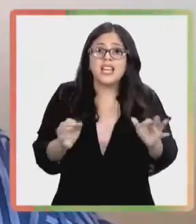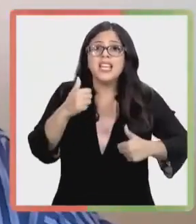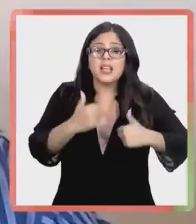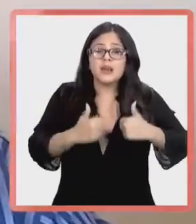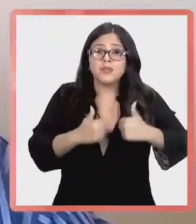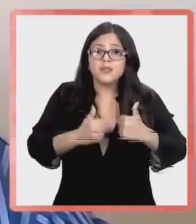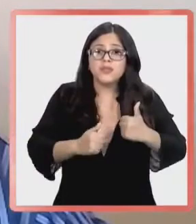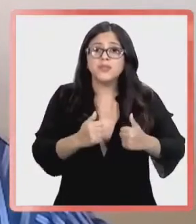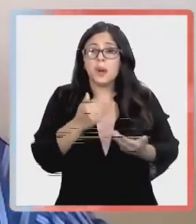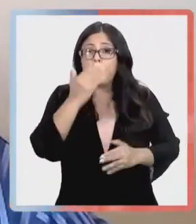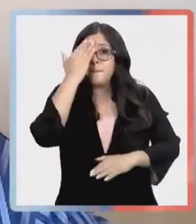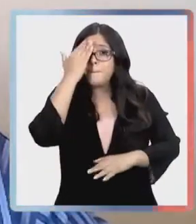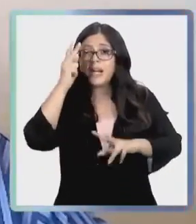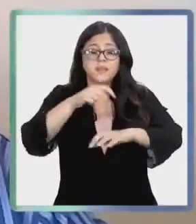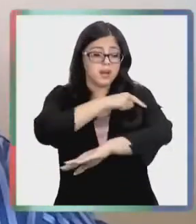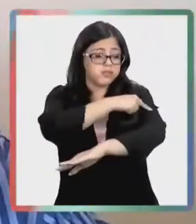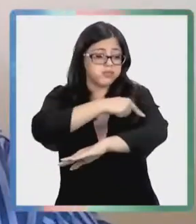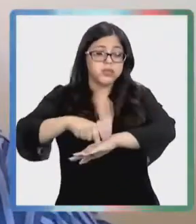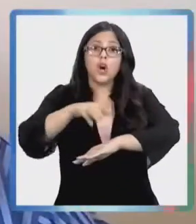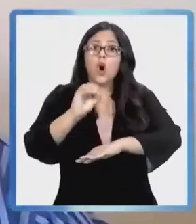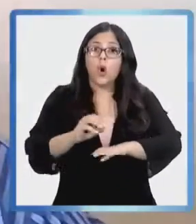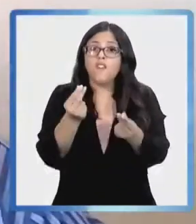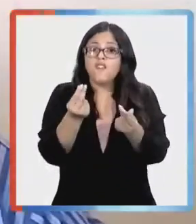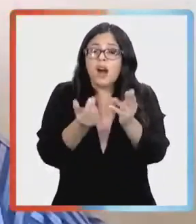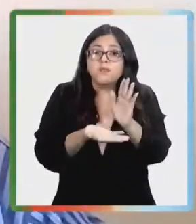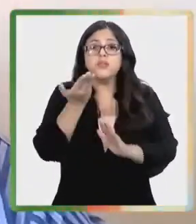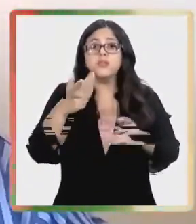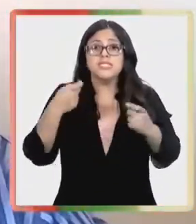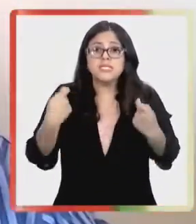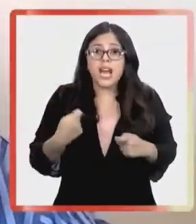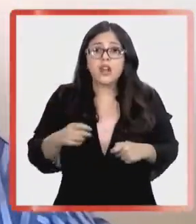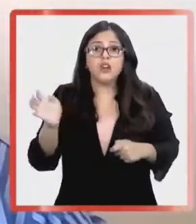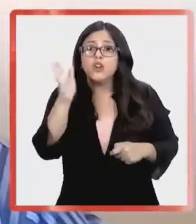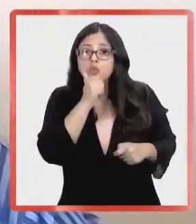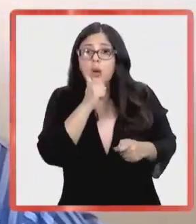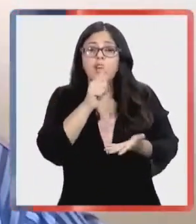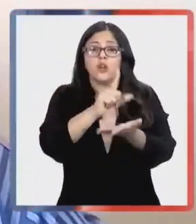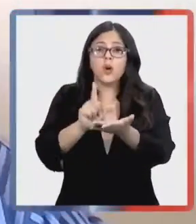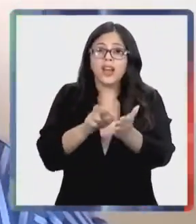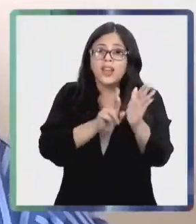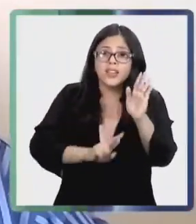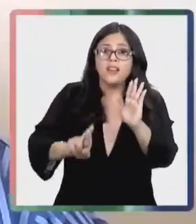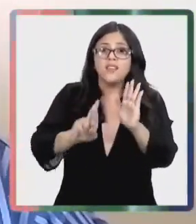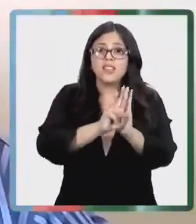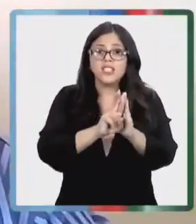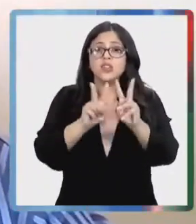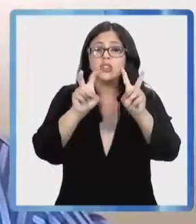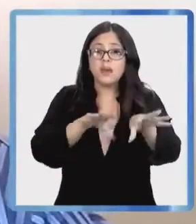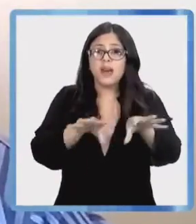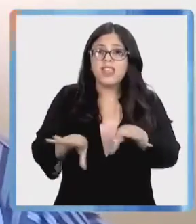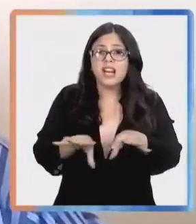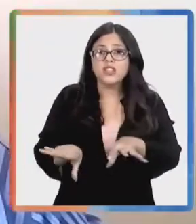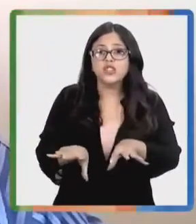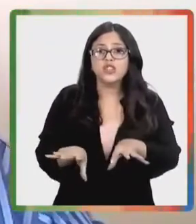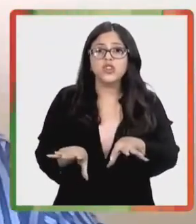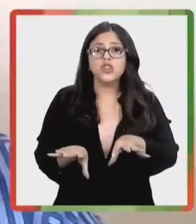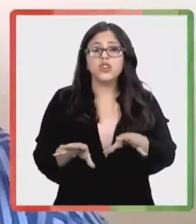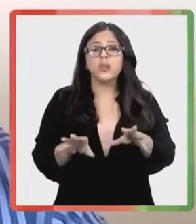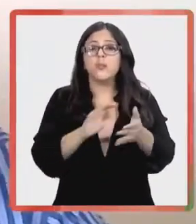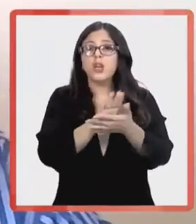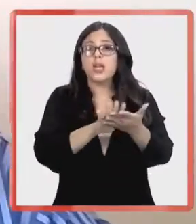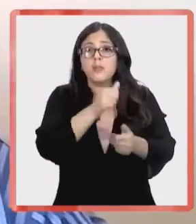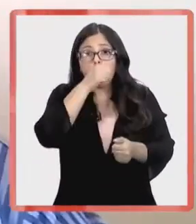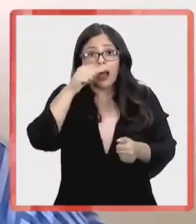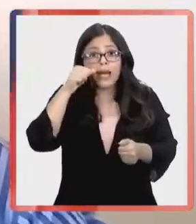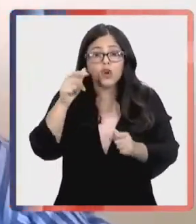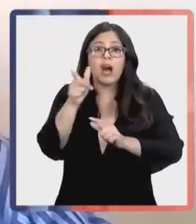mala distribución geográfica o un precio altísimo de acceso. No tenemos centros de rehabilitación en materia de adicción a drogas y alcohol,